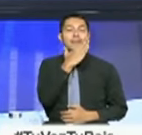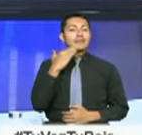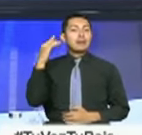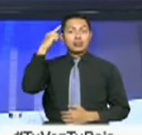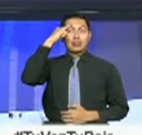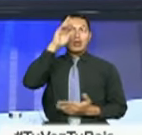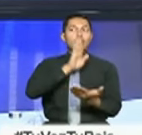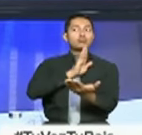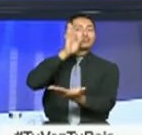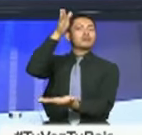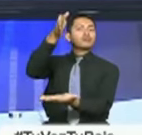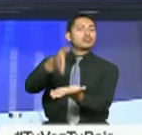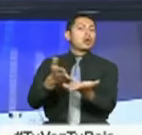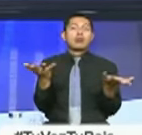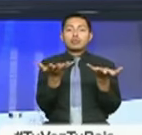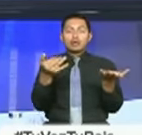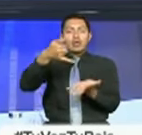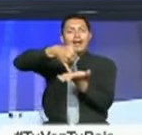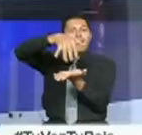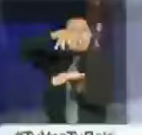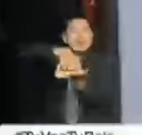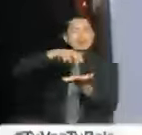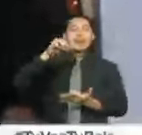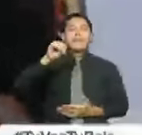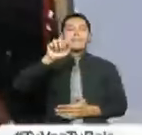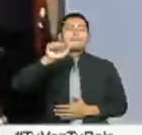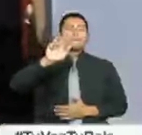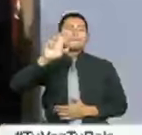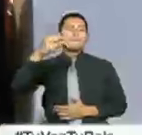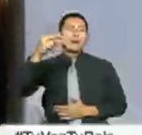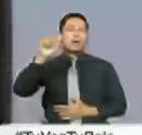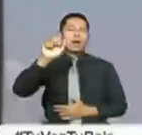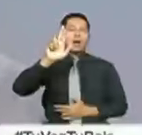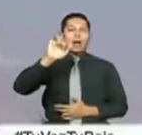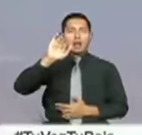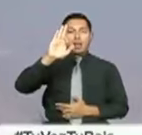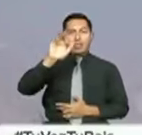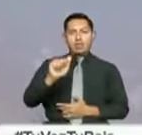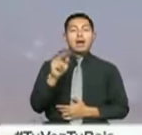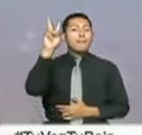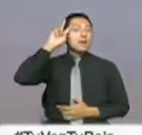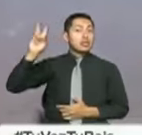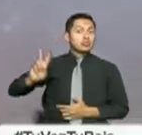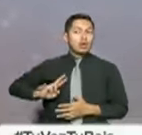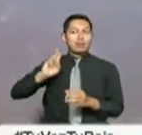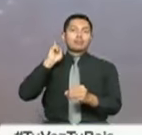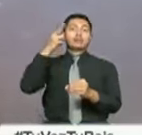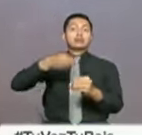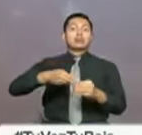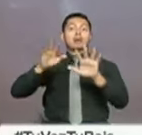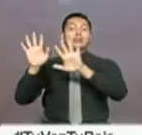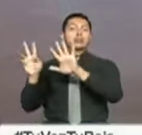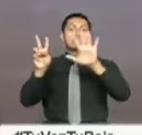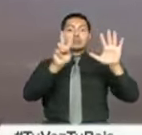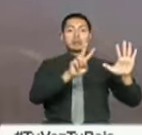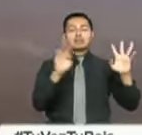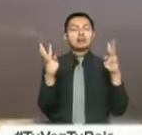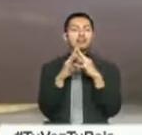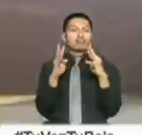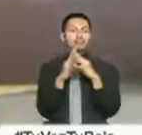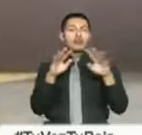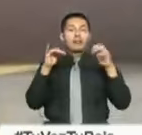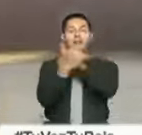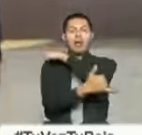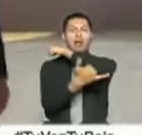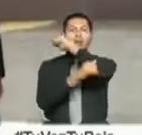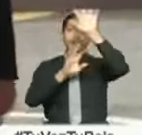Correa, viajará hacia Isla de Margarita, en Venezuela, para participar en la 17ª Cumbre de Países No Alineados, MNOAL,